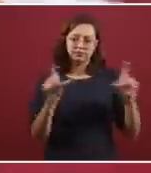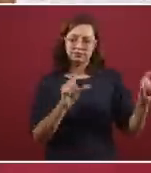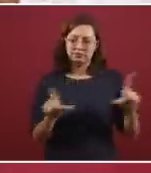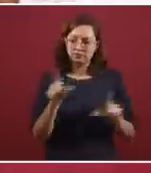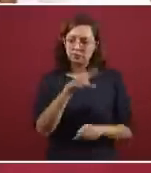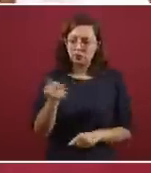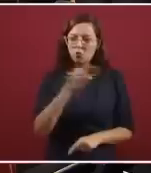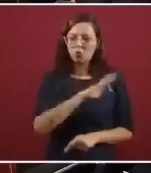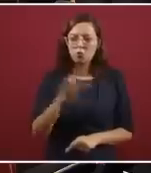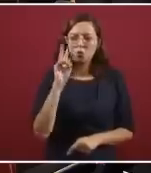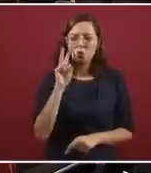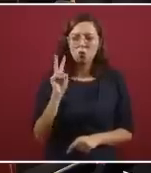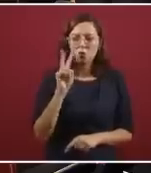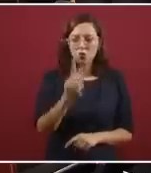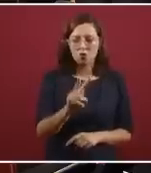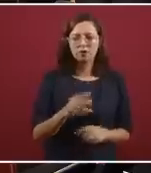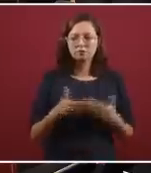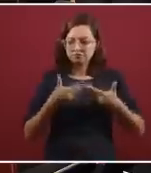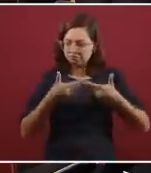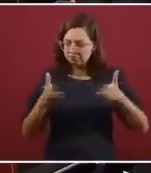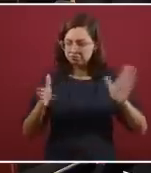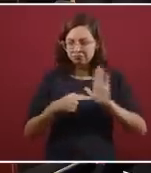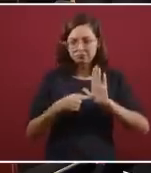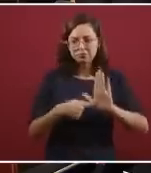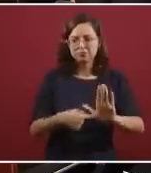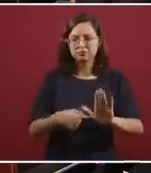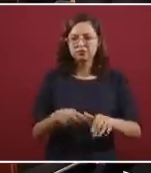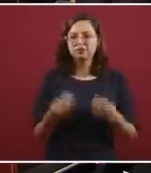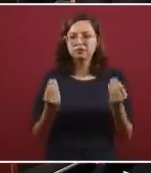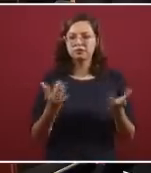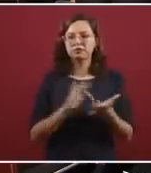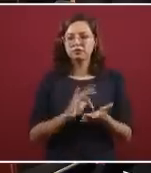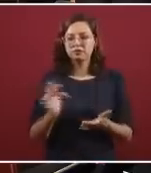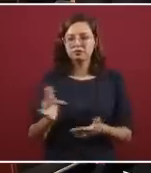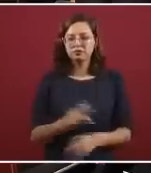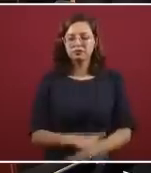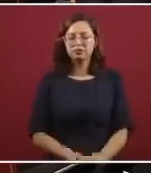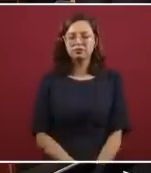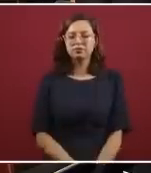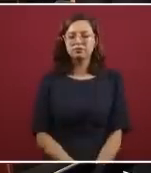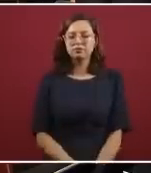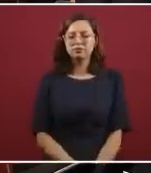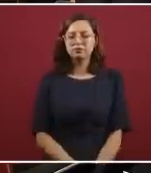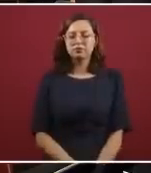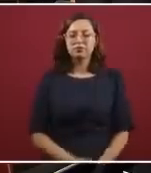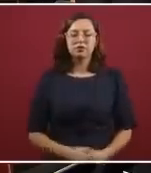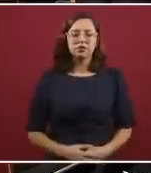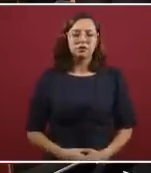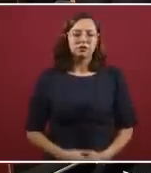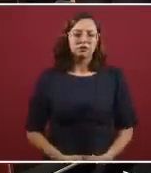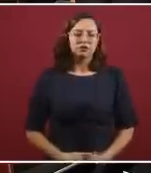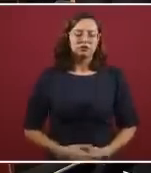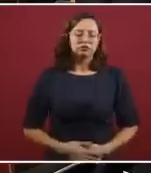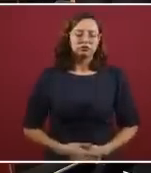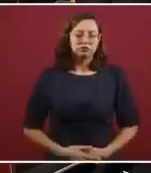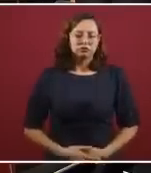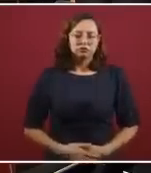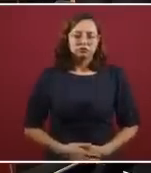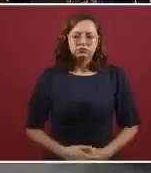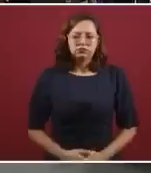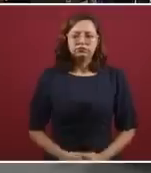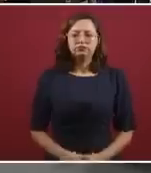público vemos la relación puntos muchas de estas cosas muy bien ahora sí en lo